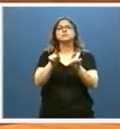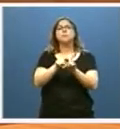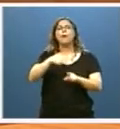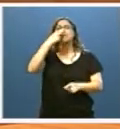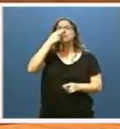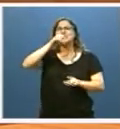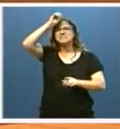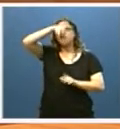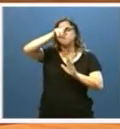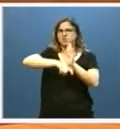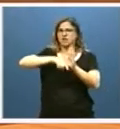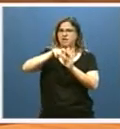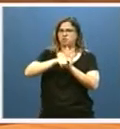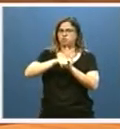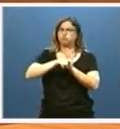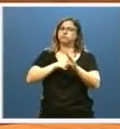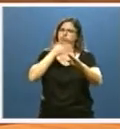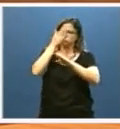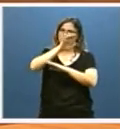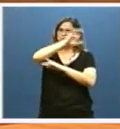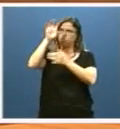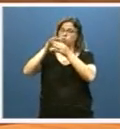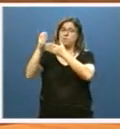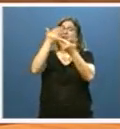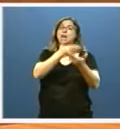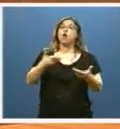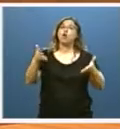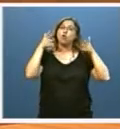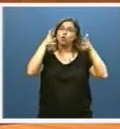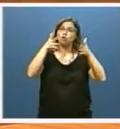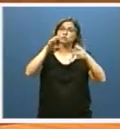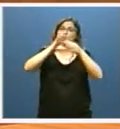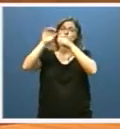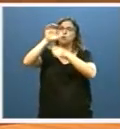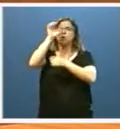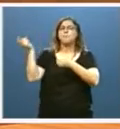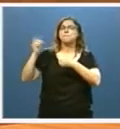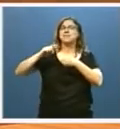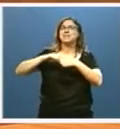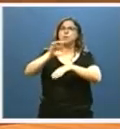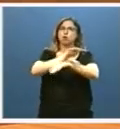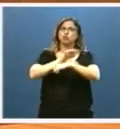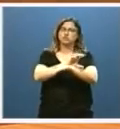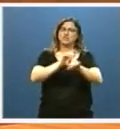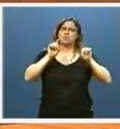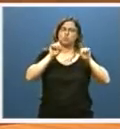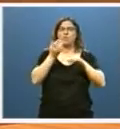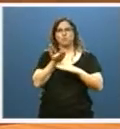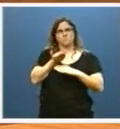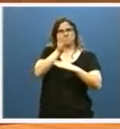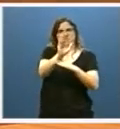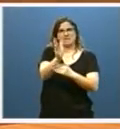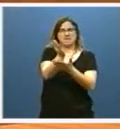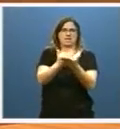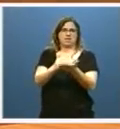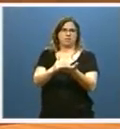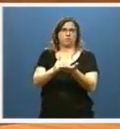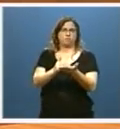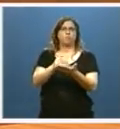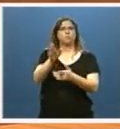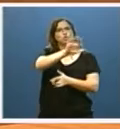minero ante el consejo de la unión europea con la participación del consejero de educación representando a las comunidades autónomas de españa